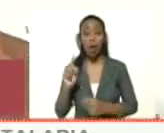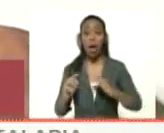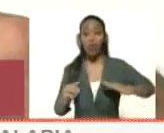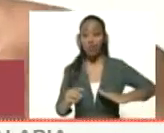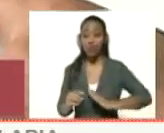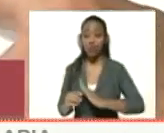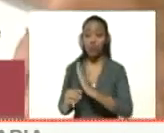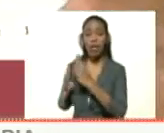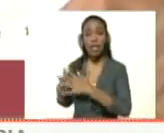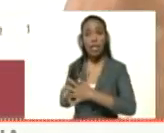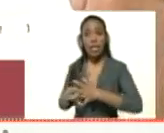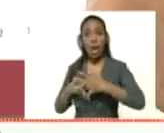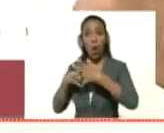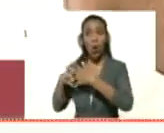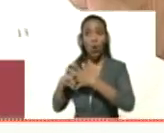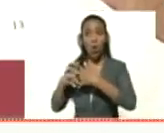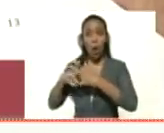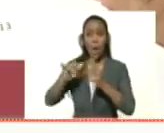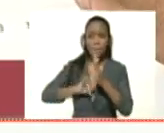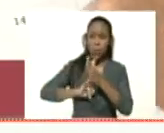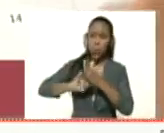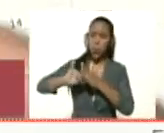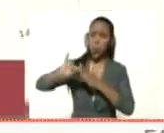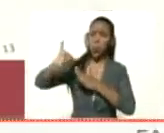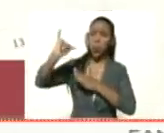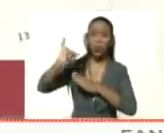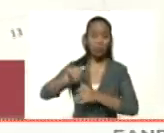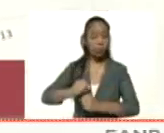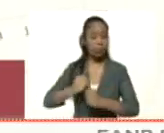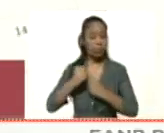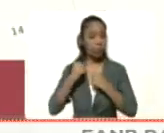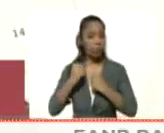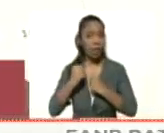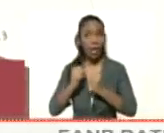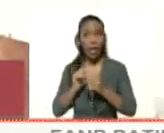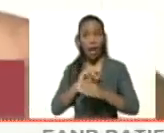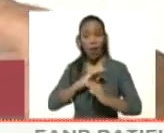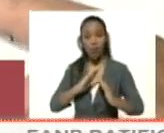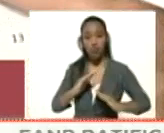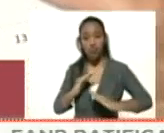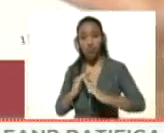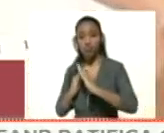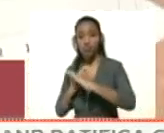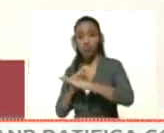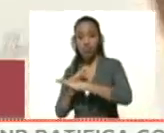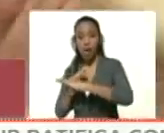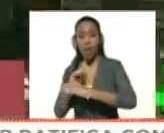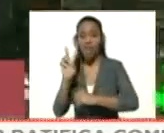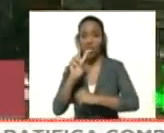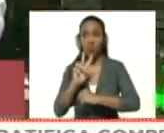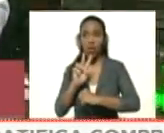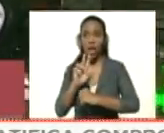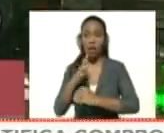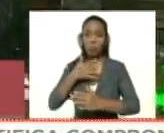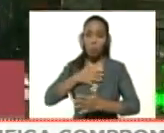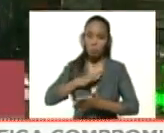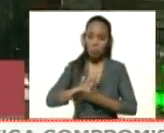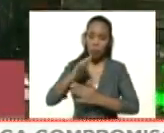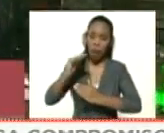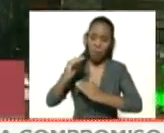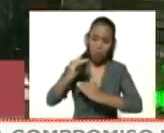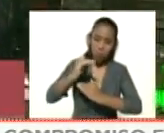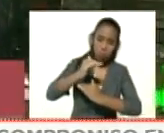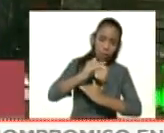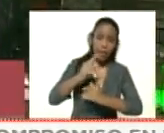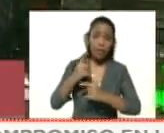de Estados Unidos ha crecido de manera exponencial y la curva de Venezuela se mantiene aplanada.